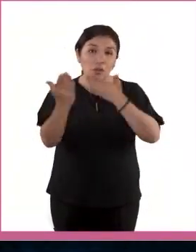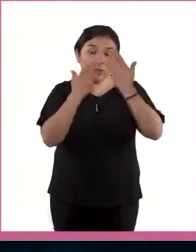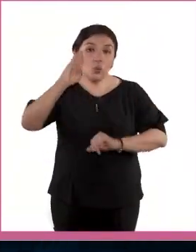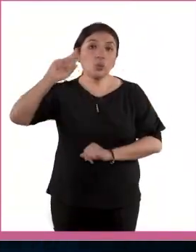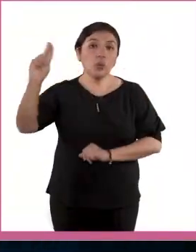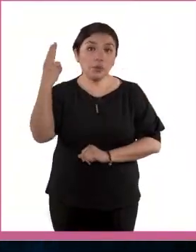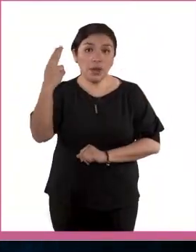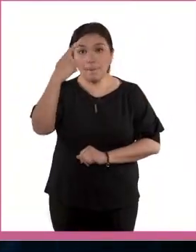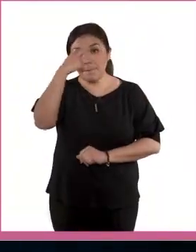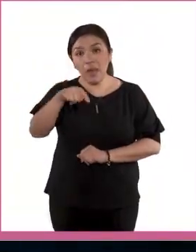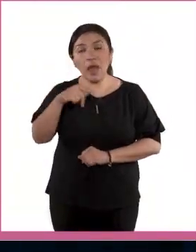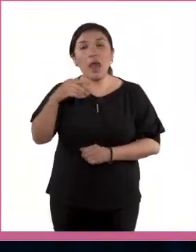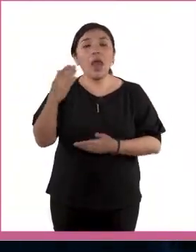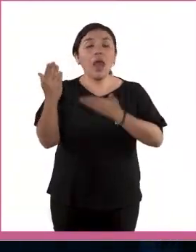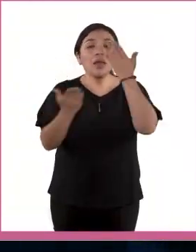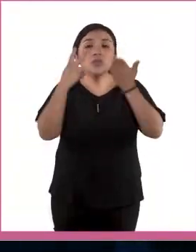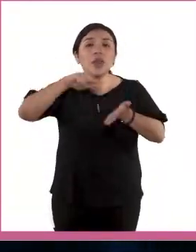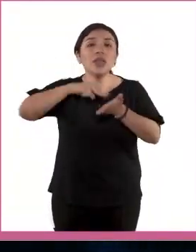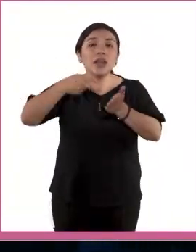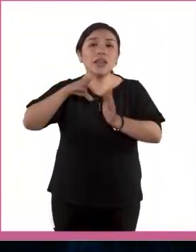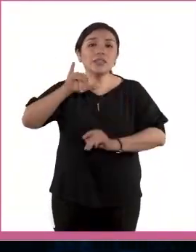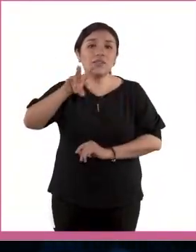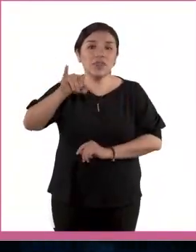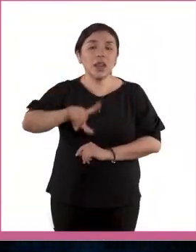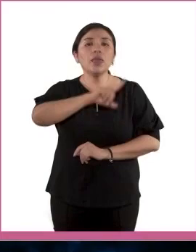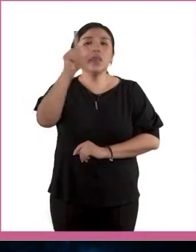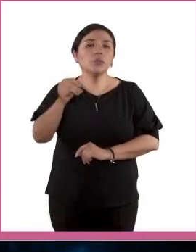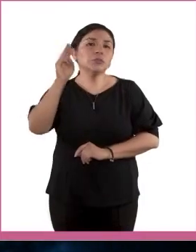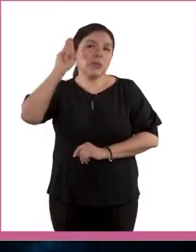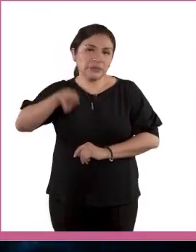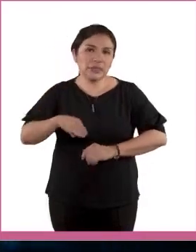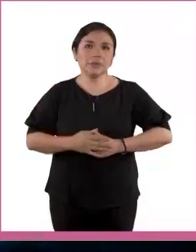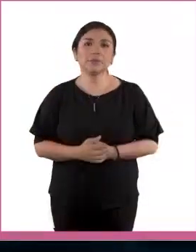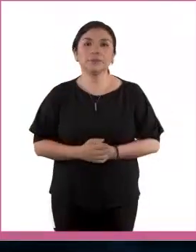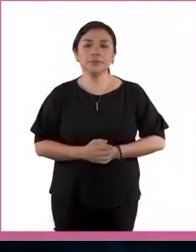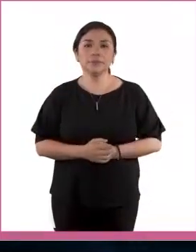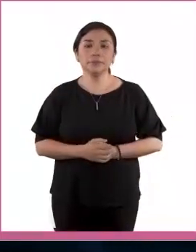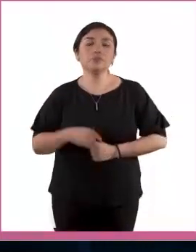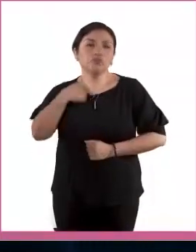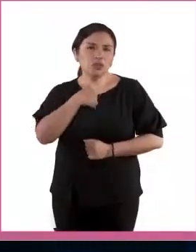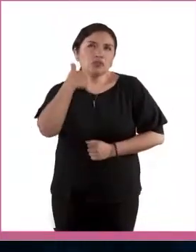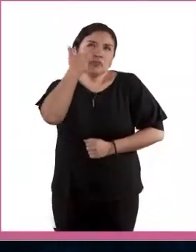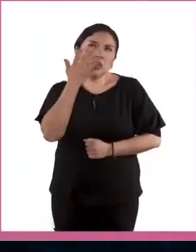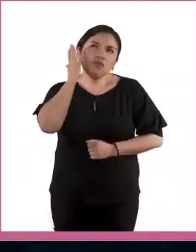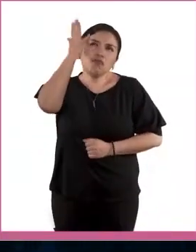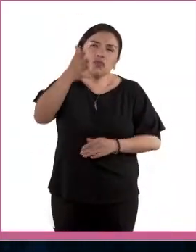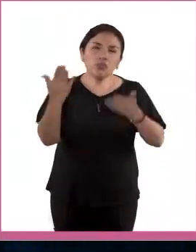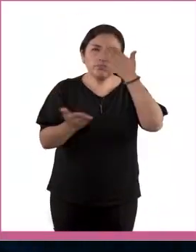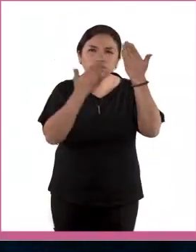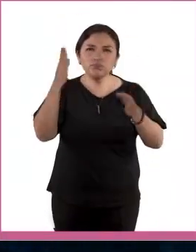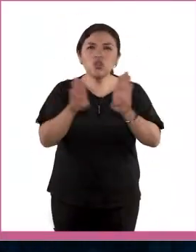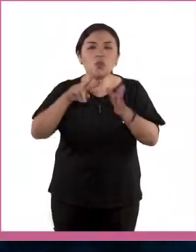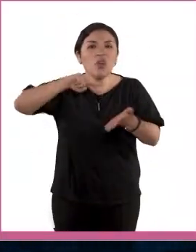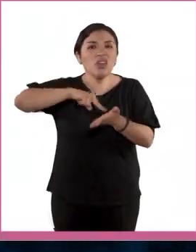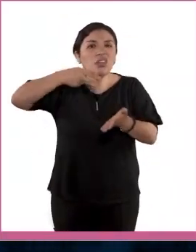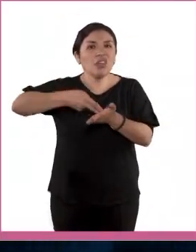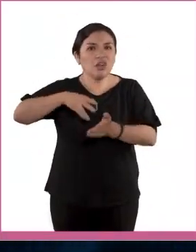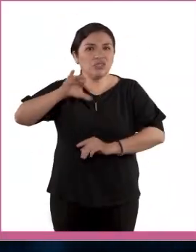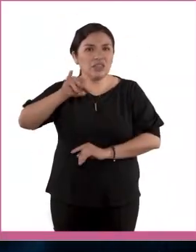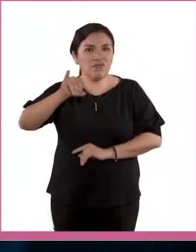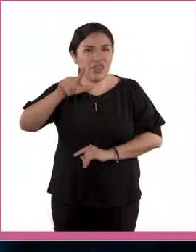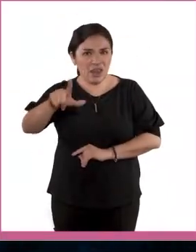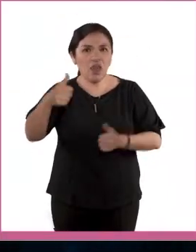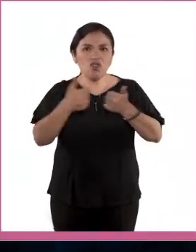universidad, específicamente la carrera de Ingeniería Civil y posteriormente una maestría. A mí me gustaría ser un gran ingeniero